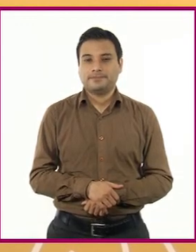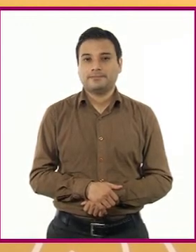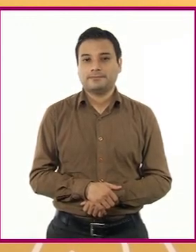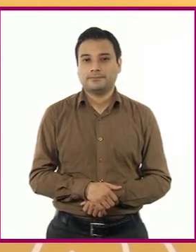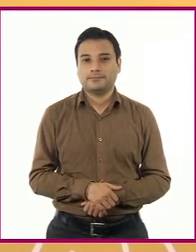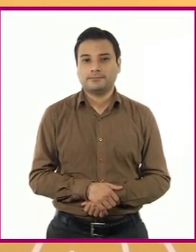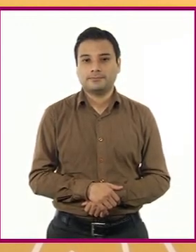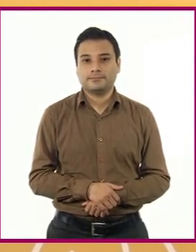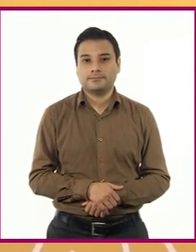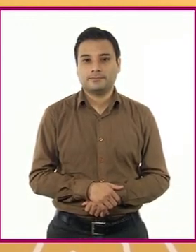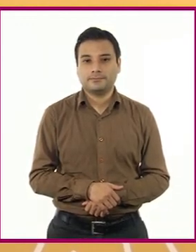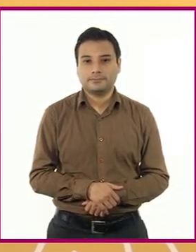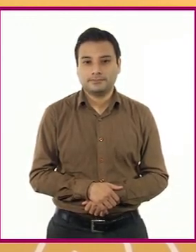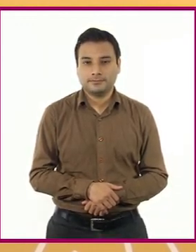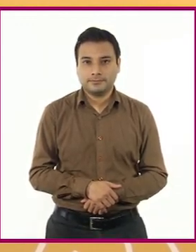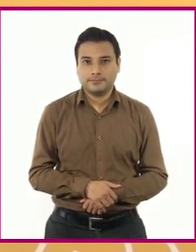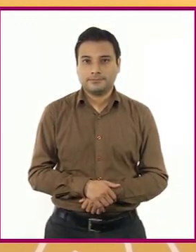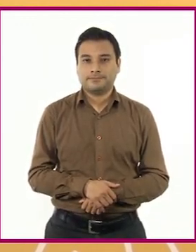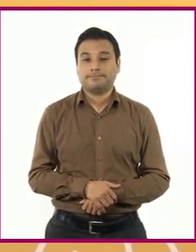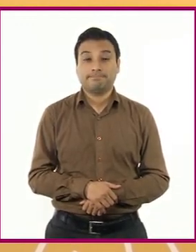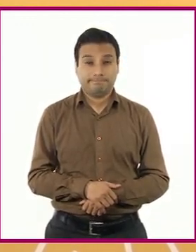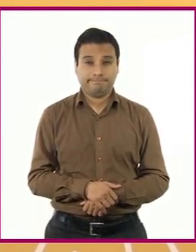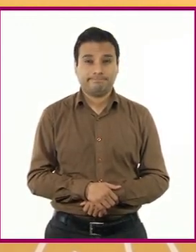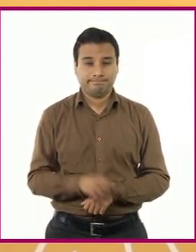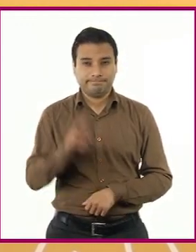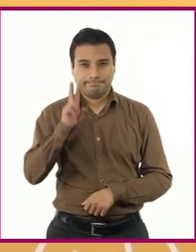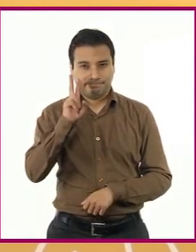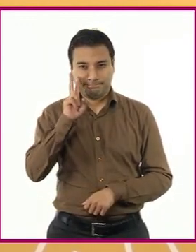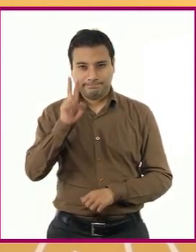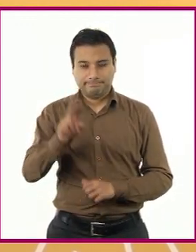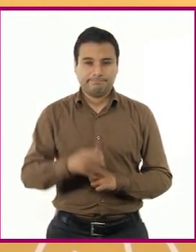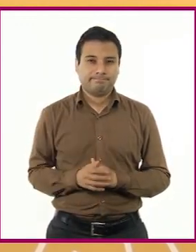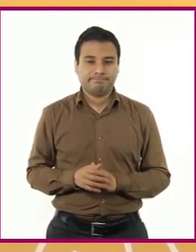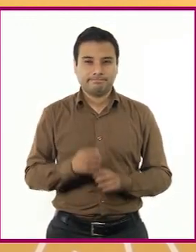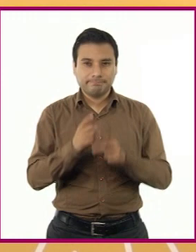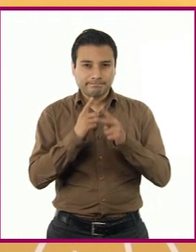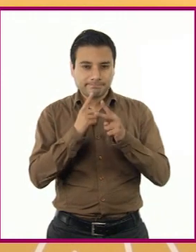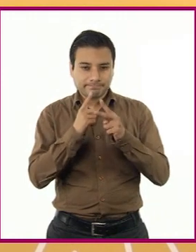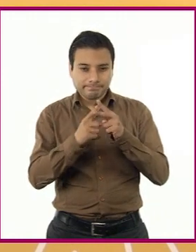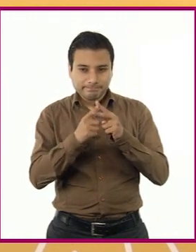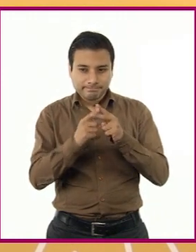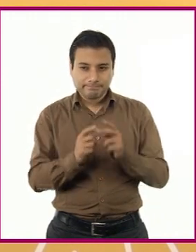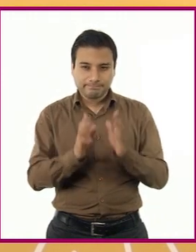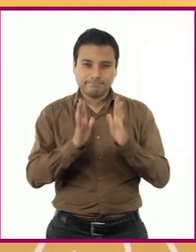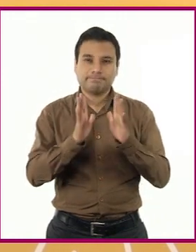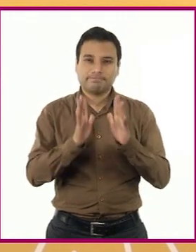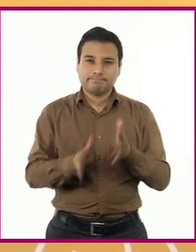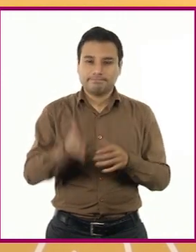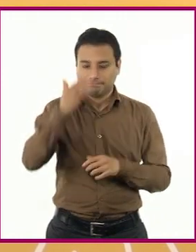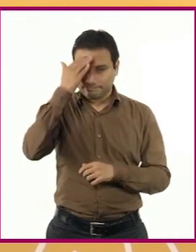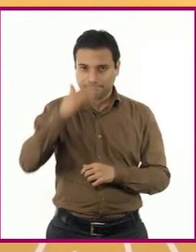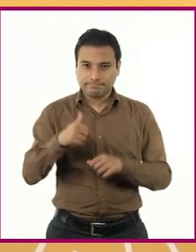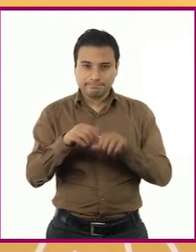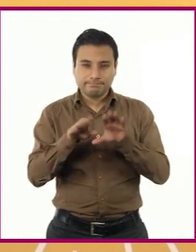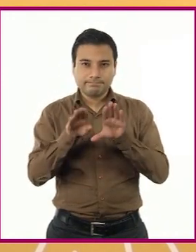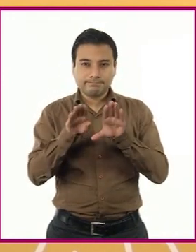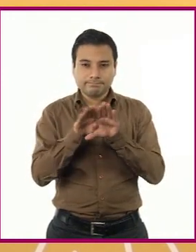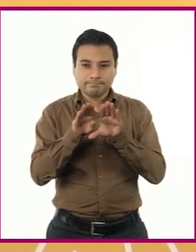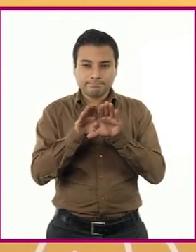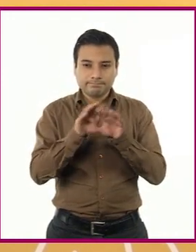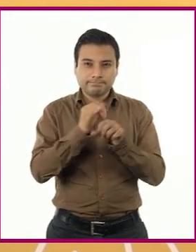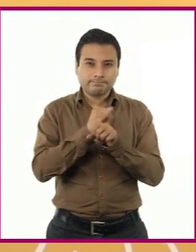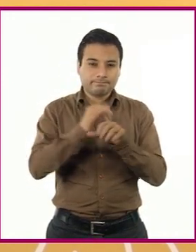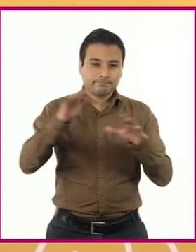Las medidas de dispersión o de variabilidad expresan cómo se distribuyen los datos en torno a alguna de